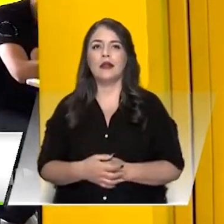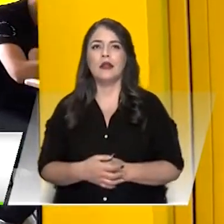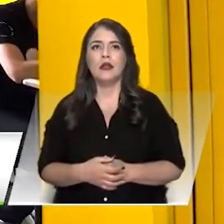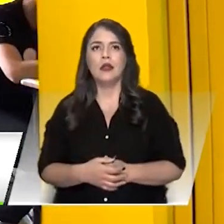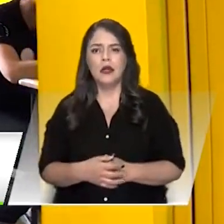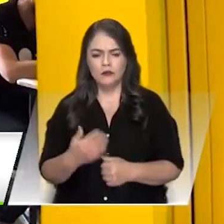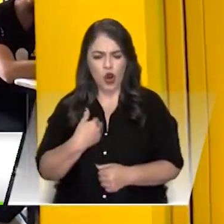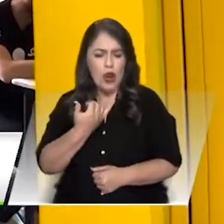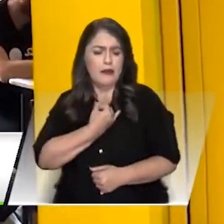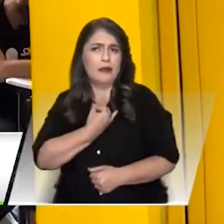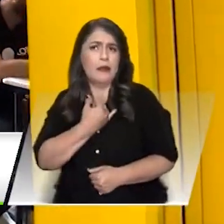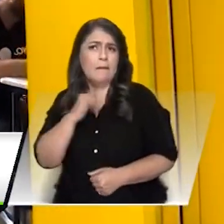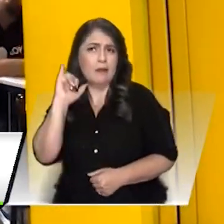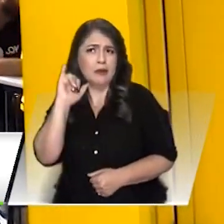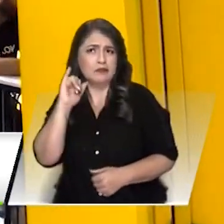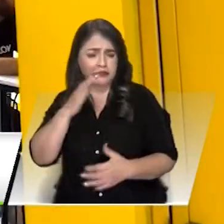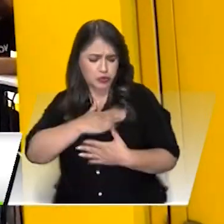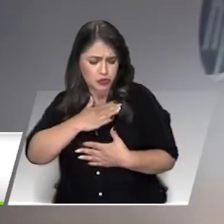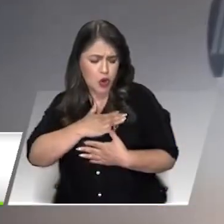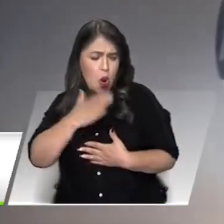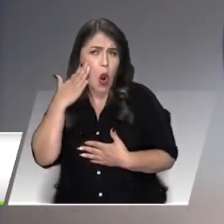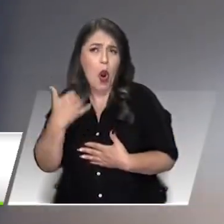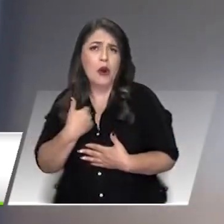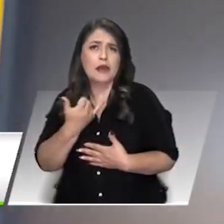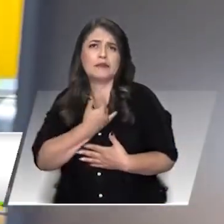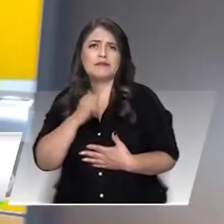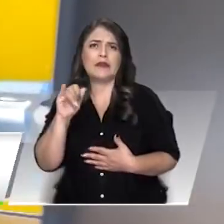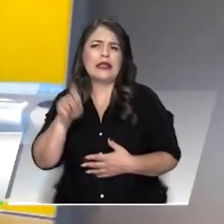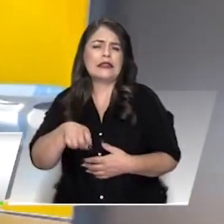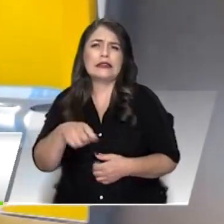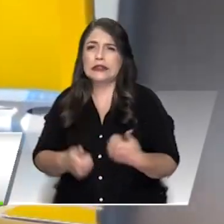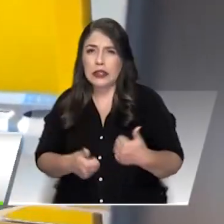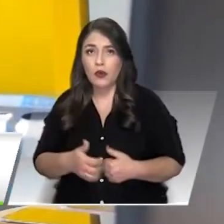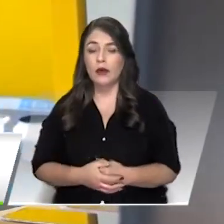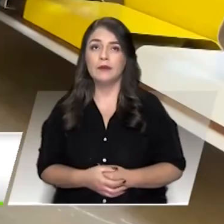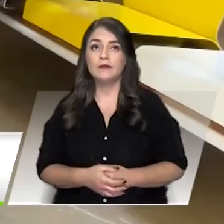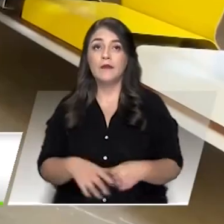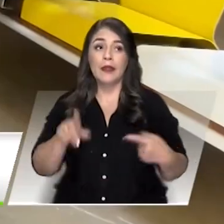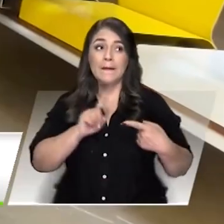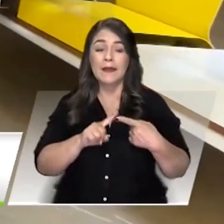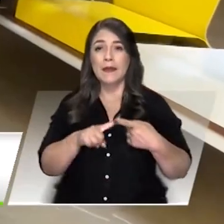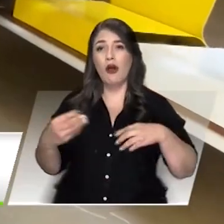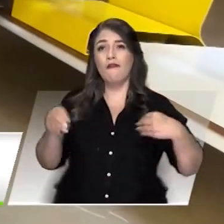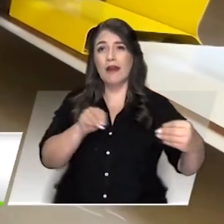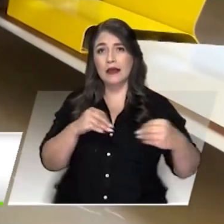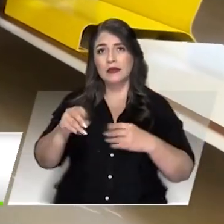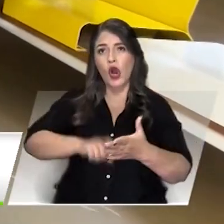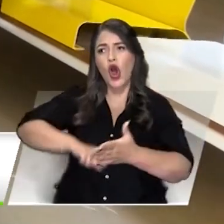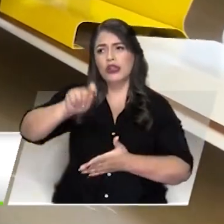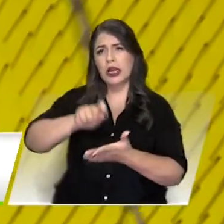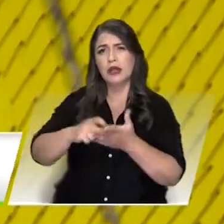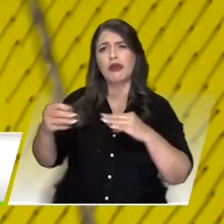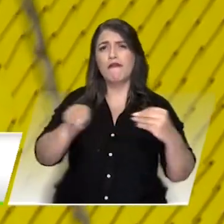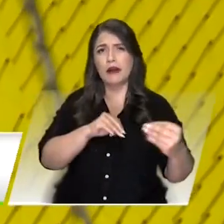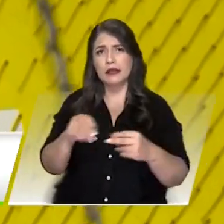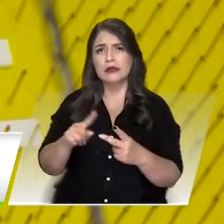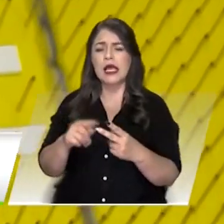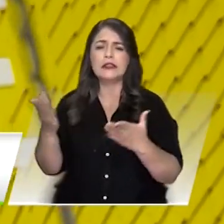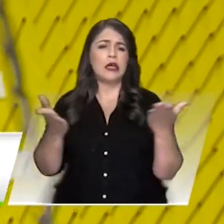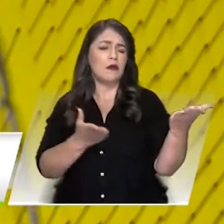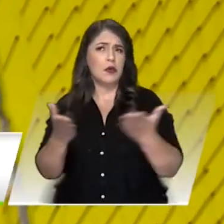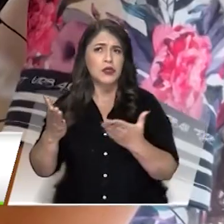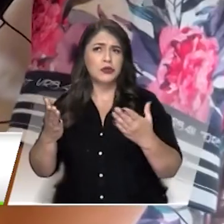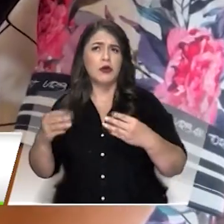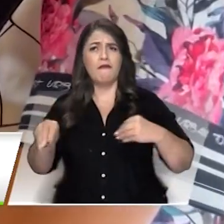de un independiente o un independer, como nosotros lo llamamos? Pues la primera es la flexibilidad, contratos flexibles, pero también servicios que les